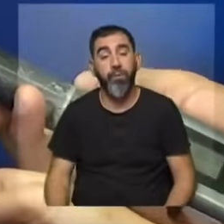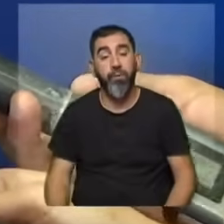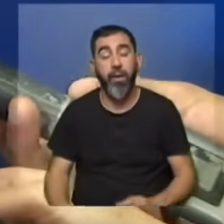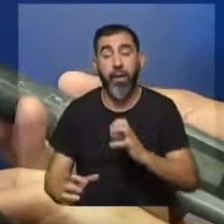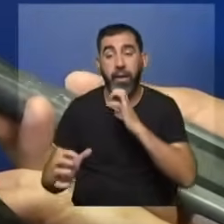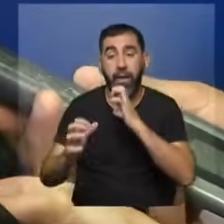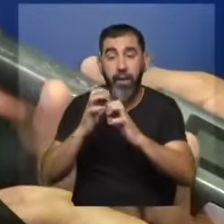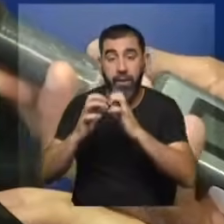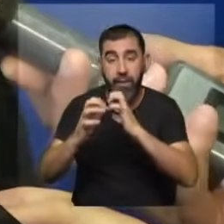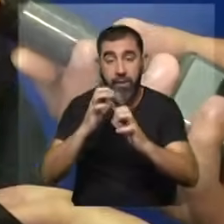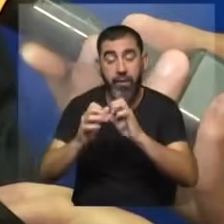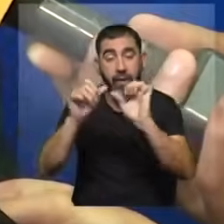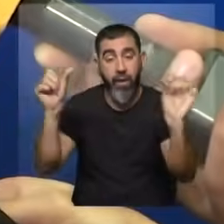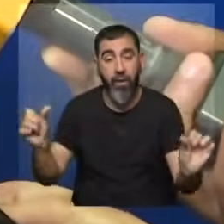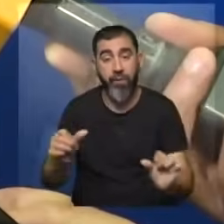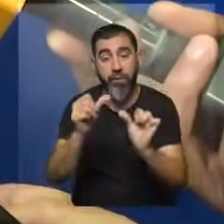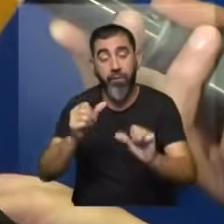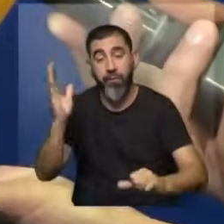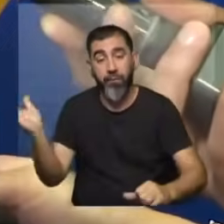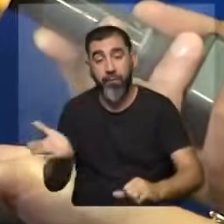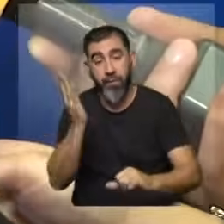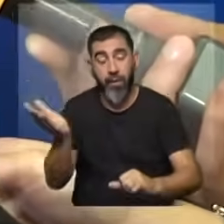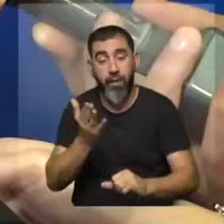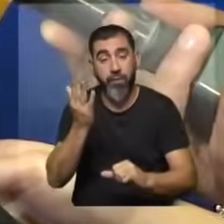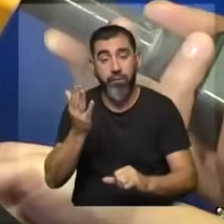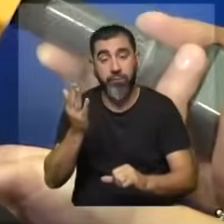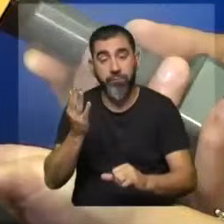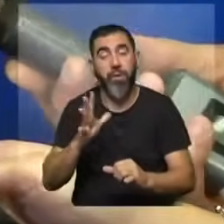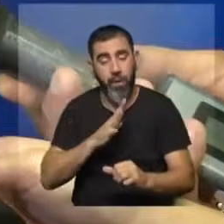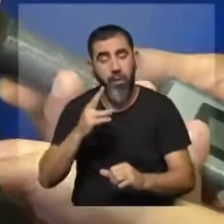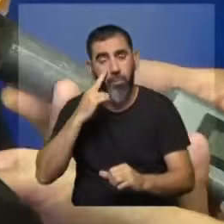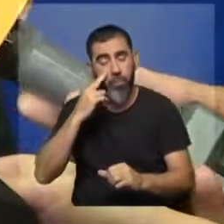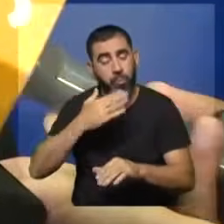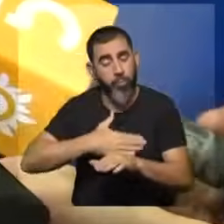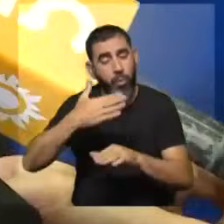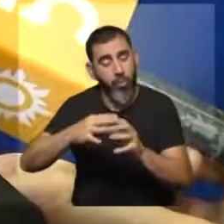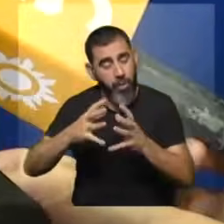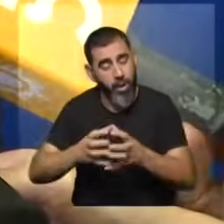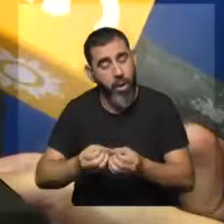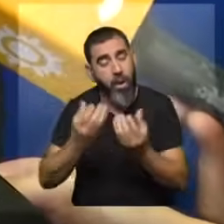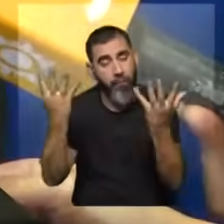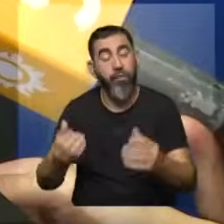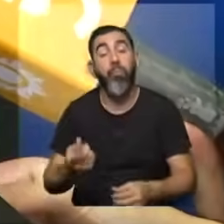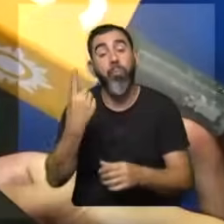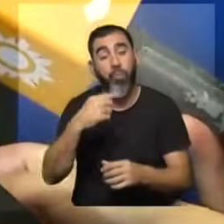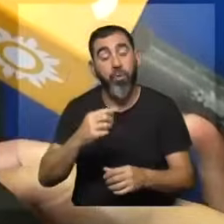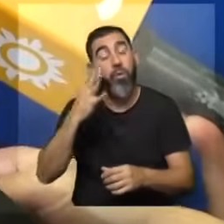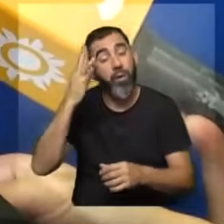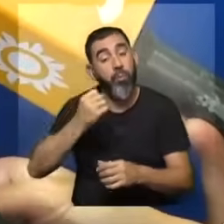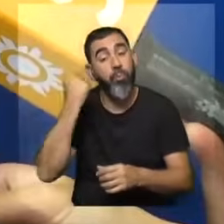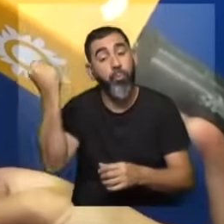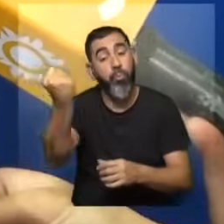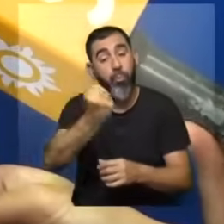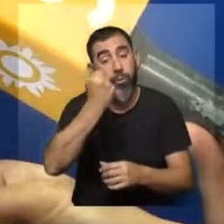energía de de actividades productivas iba a generar un encadenamiento de problemas por eso nos parecía muy